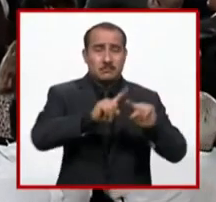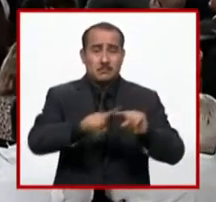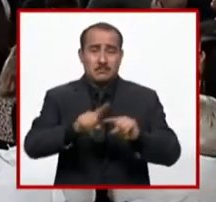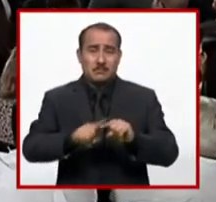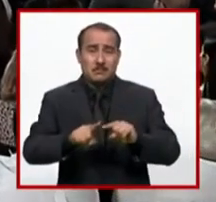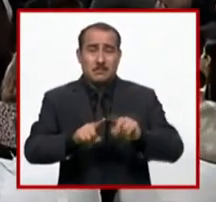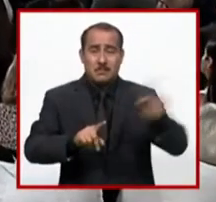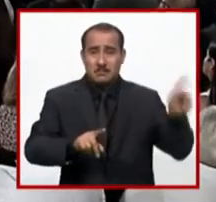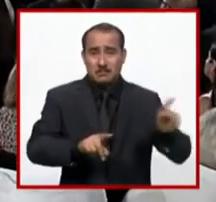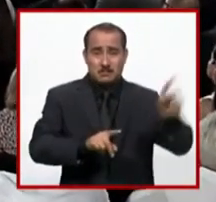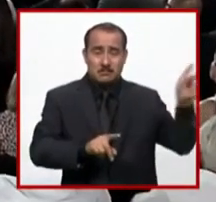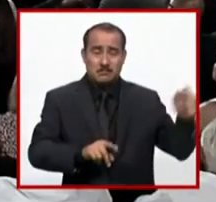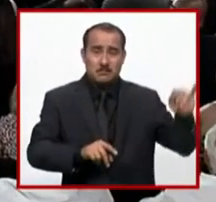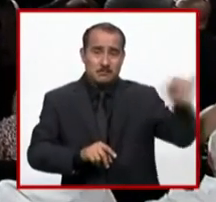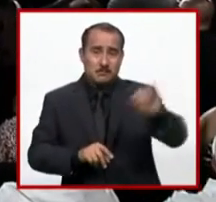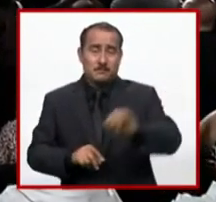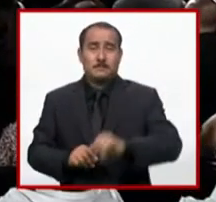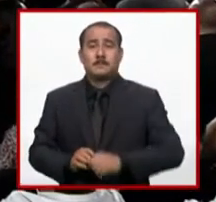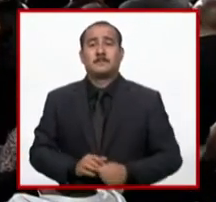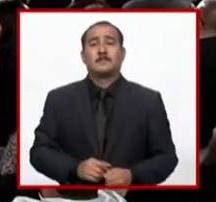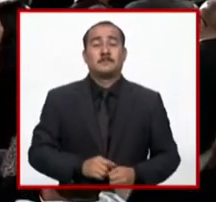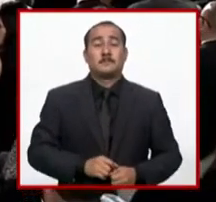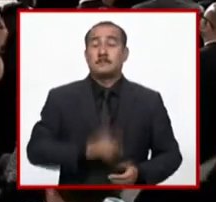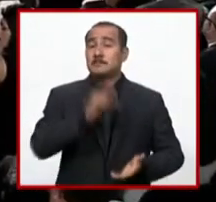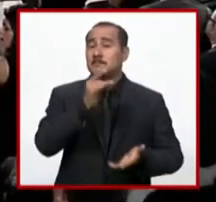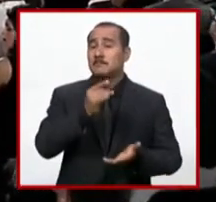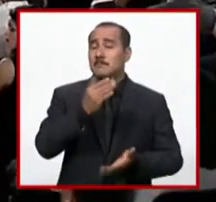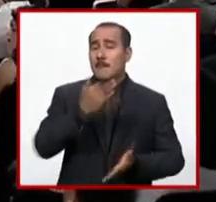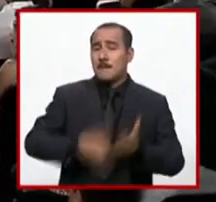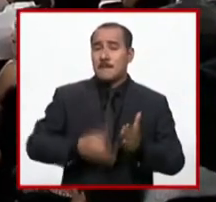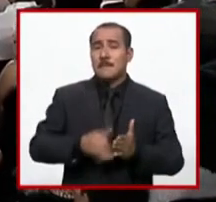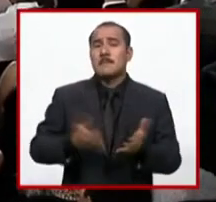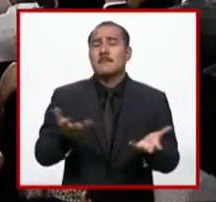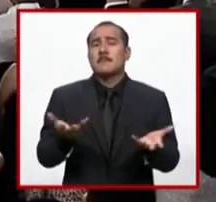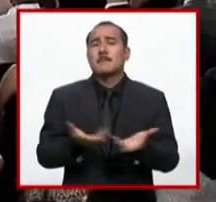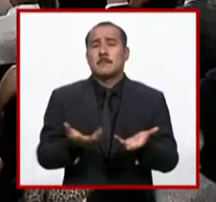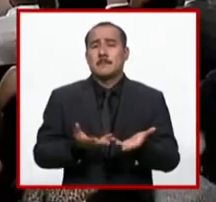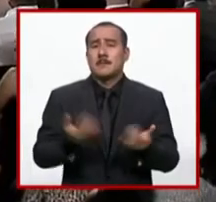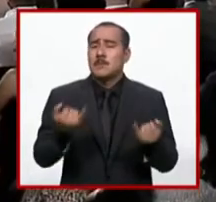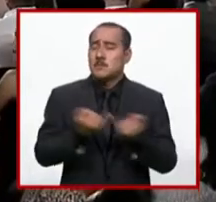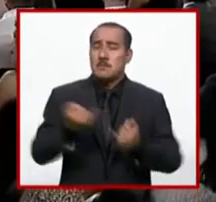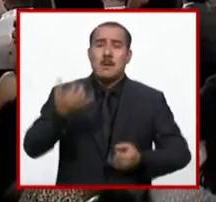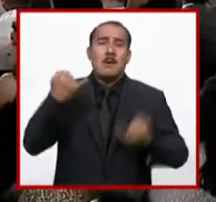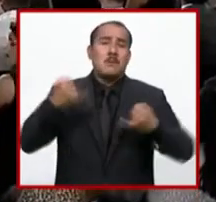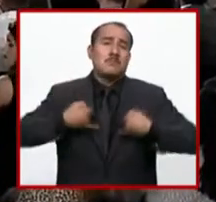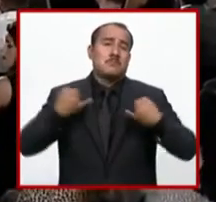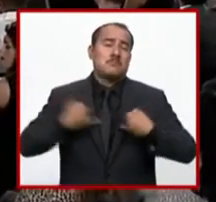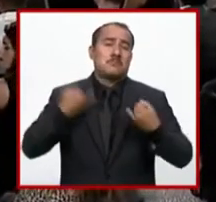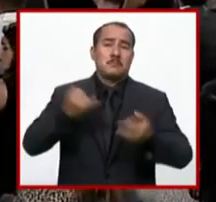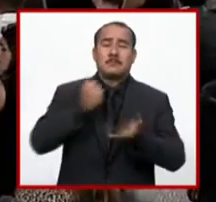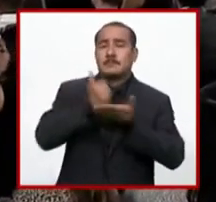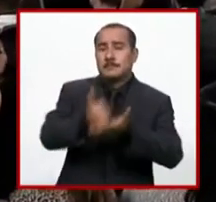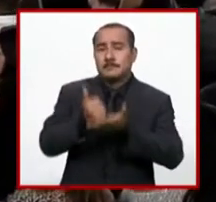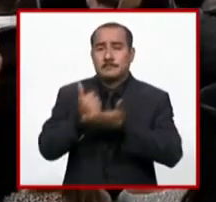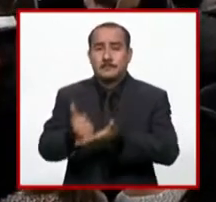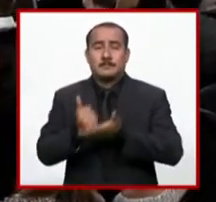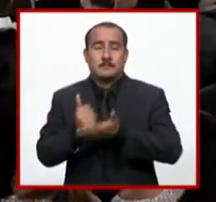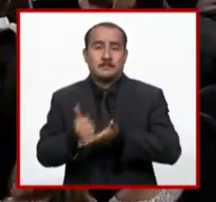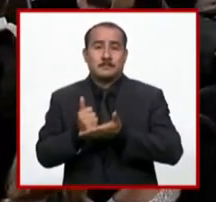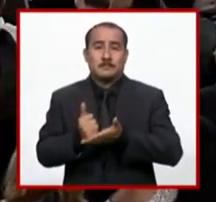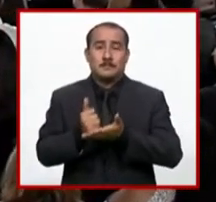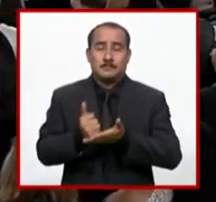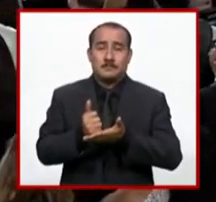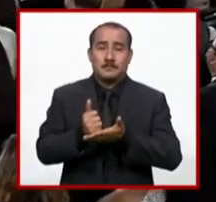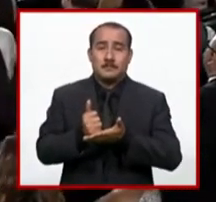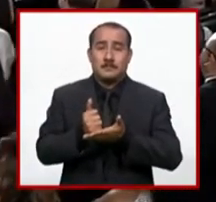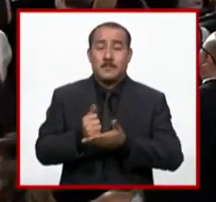pueblos originarios. No solo eso, sino que estamos apoyando a nuestros jóvenes. Semillas del Futuro es